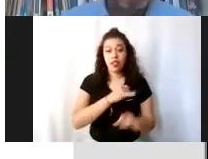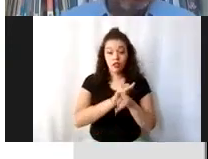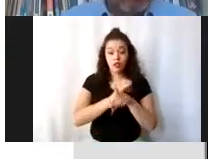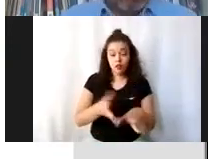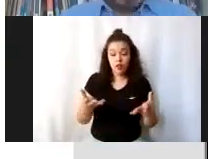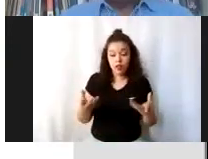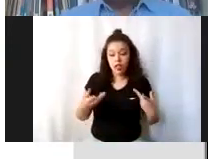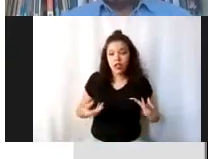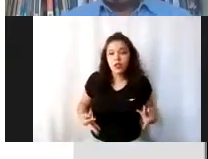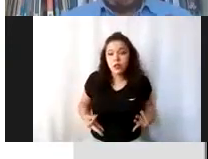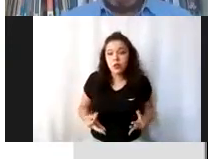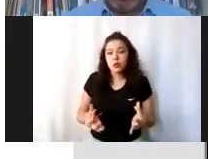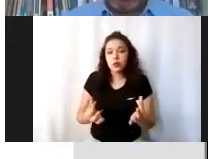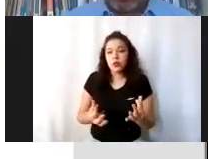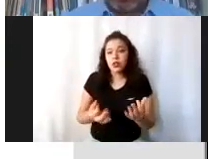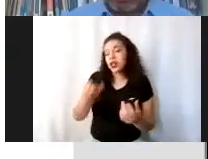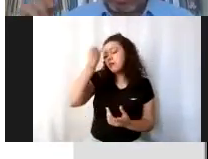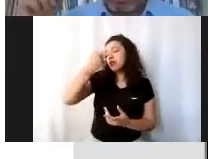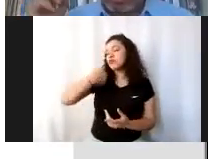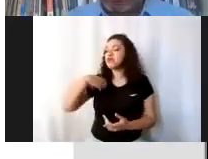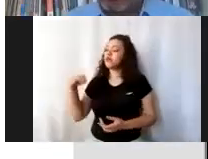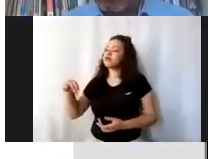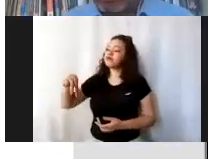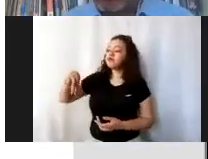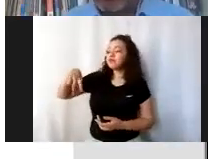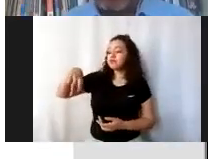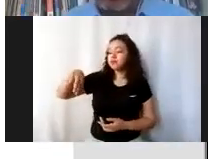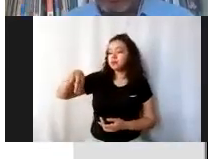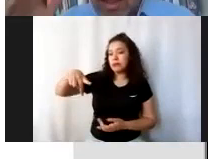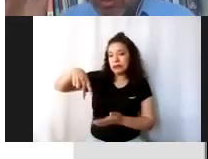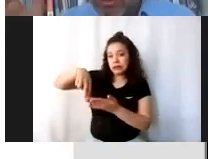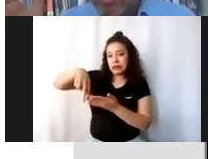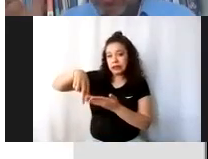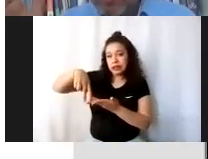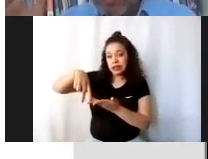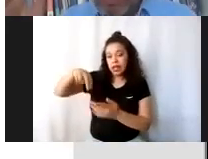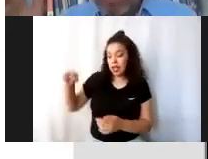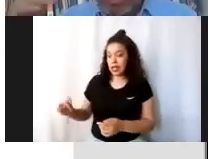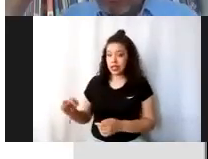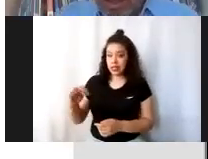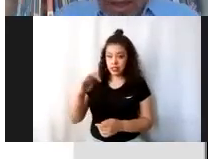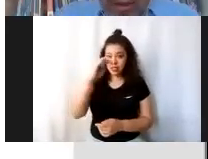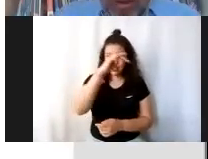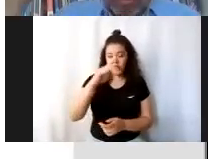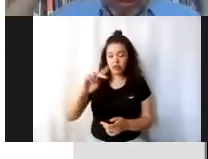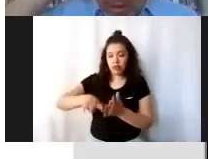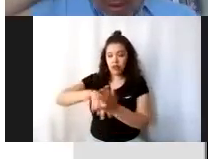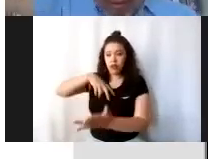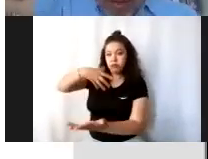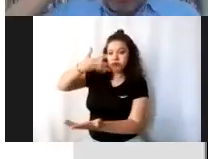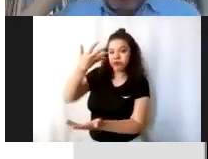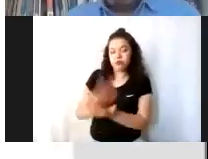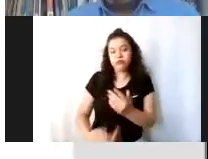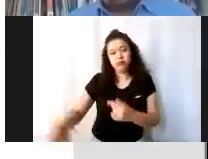sensible. Imaginemos que yo voy caminando, me resbalo en la escalera, chin, me caigo, me pego en